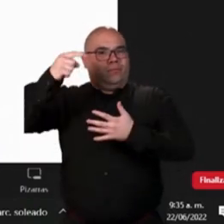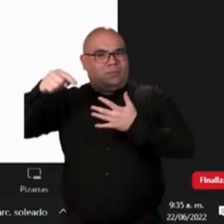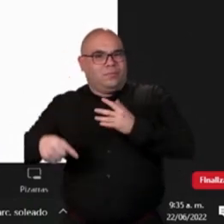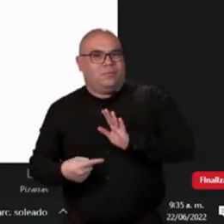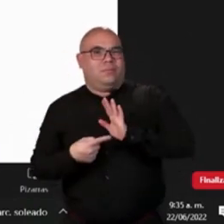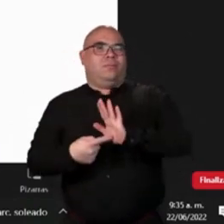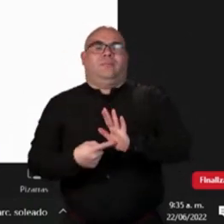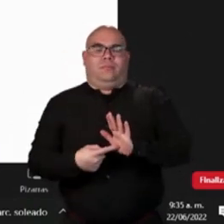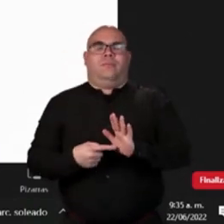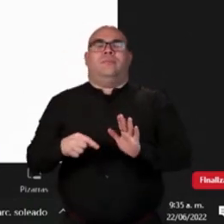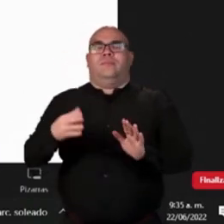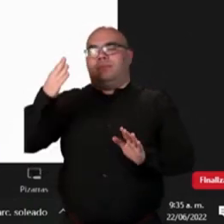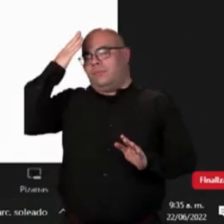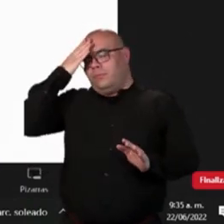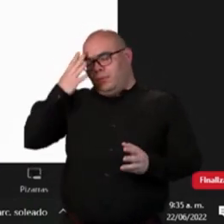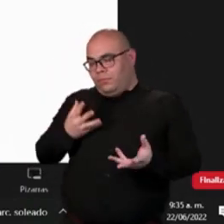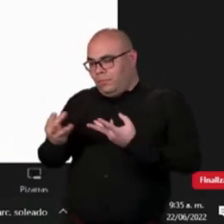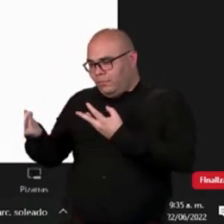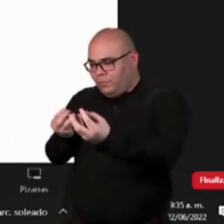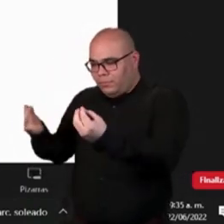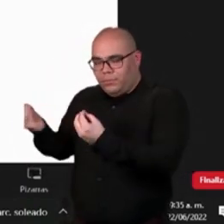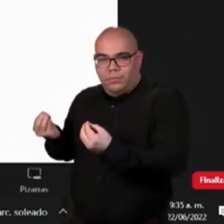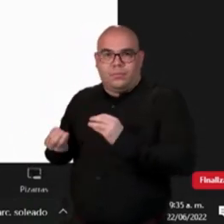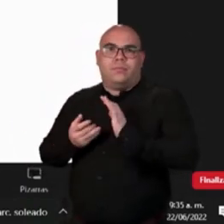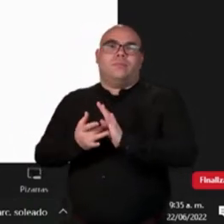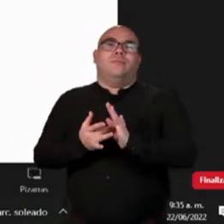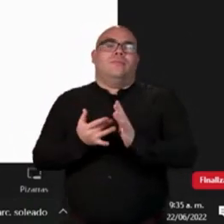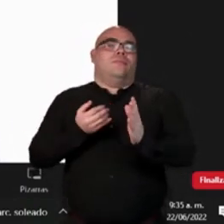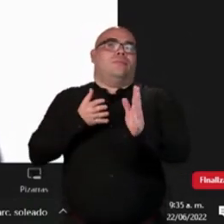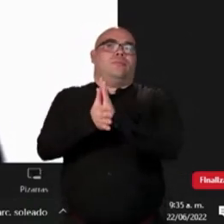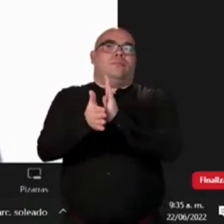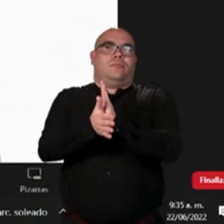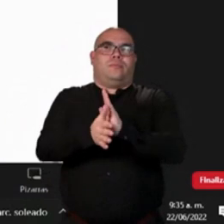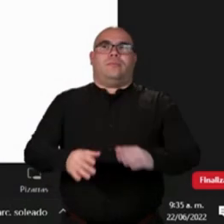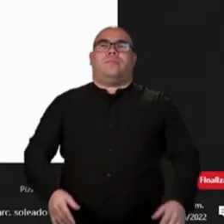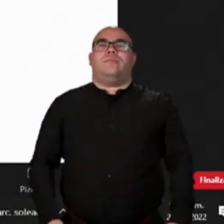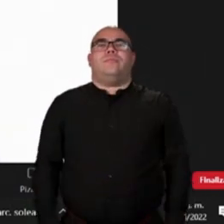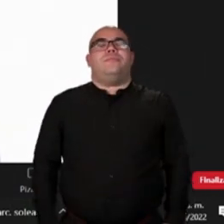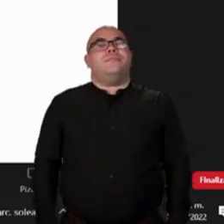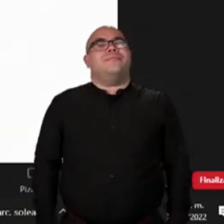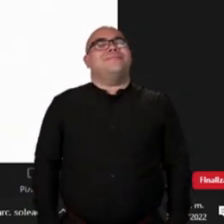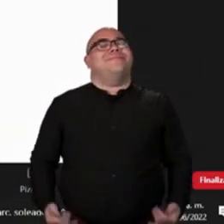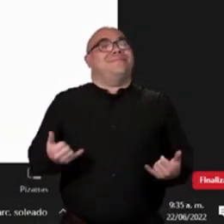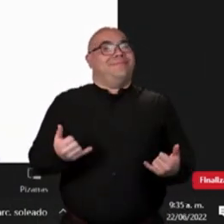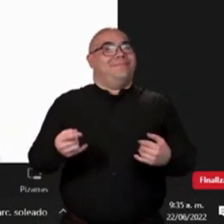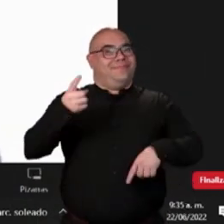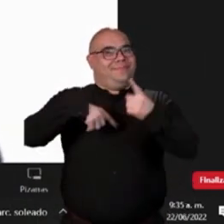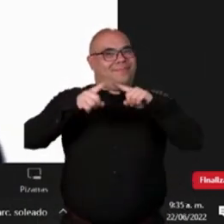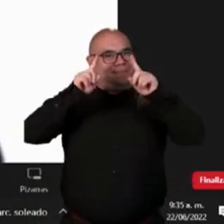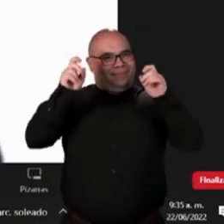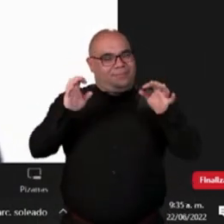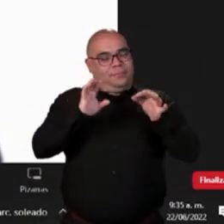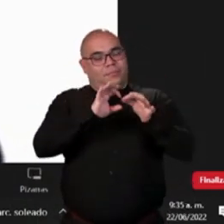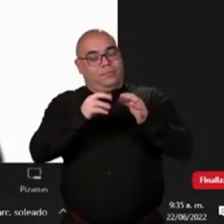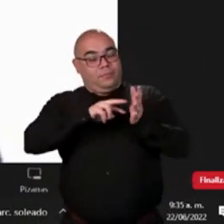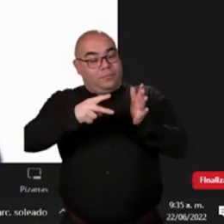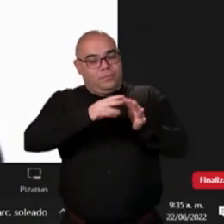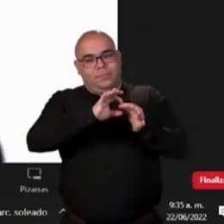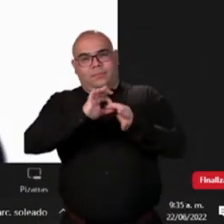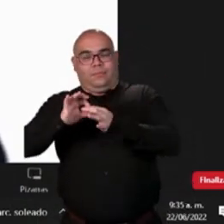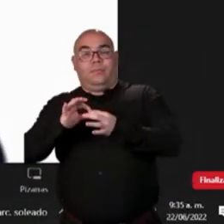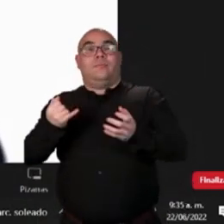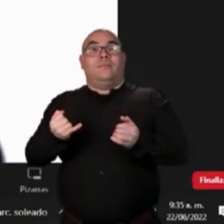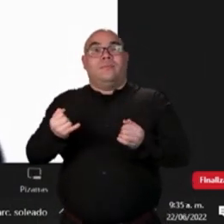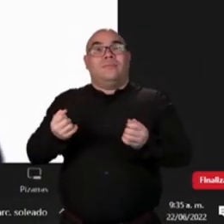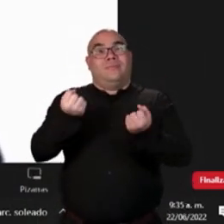están en estos grupos vulnerables que acabo de mencionar. Y hablando de tecnología, también podemos hablar de la cuarta revolución